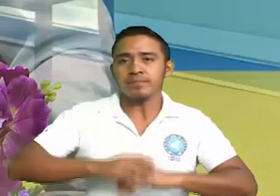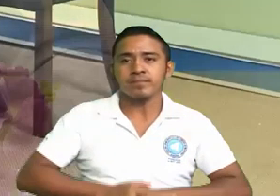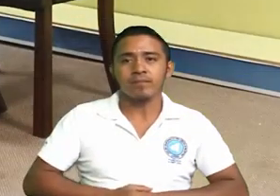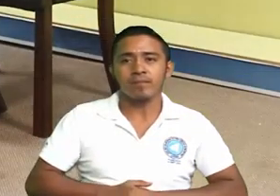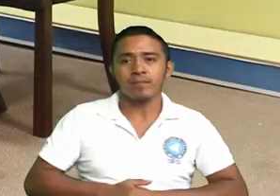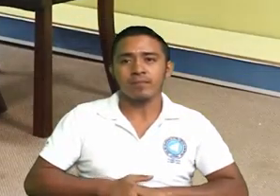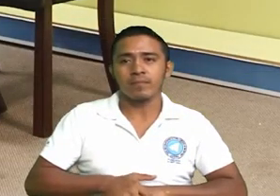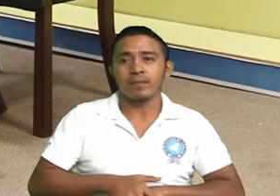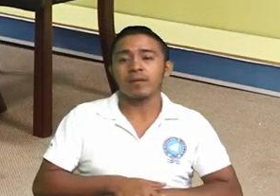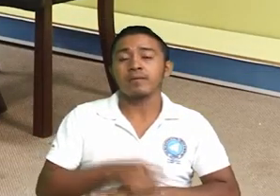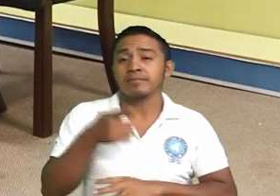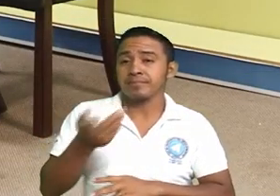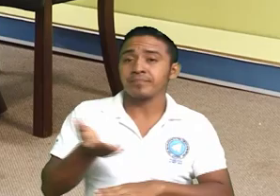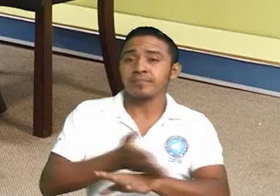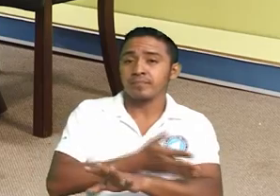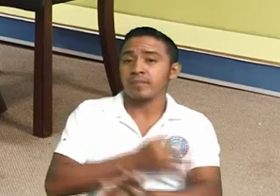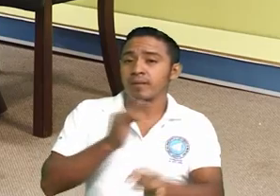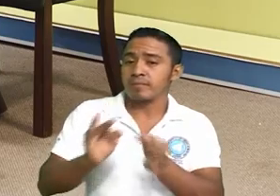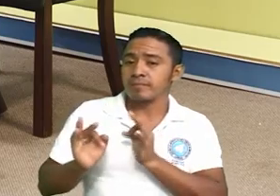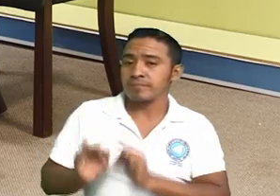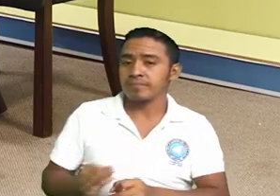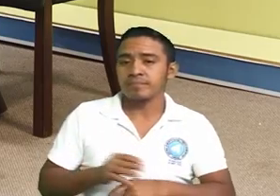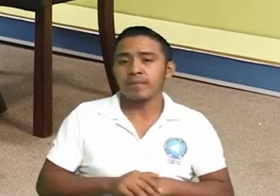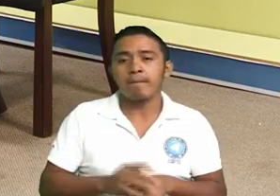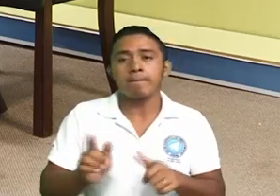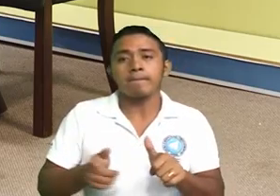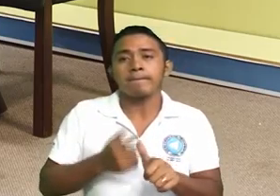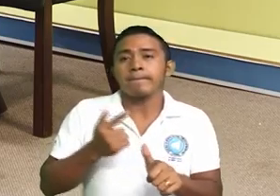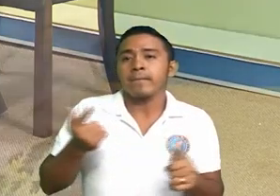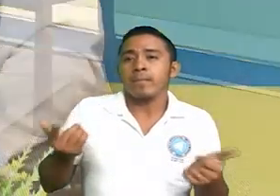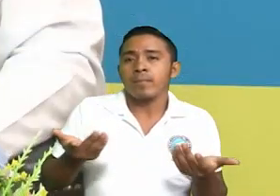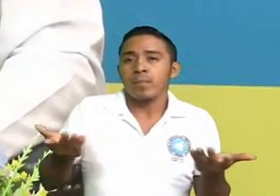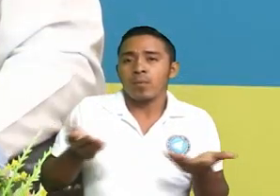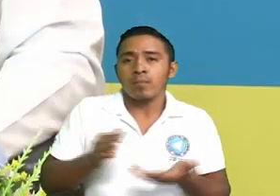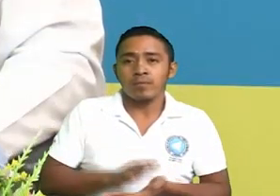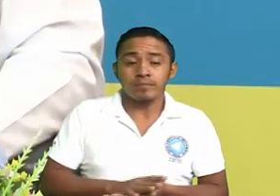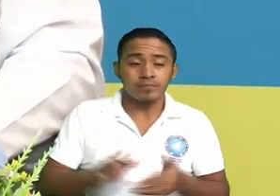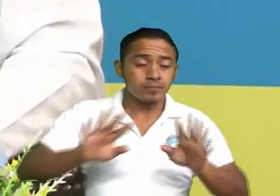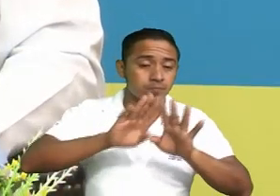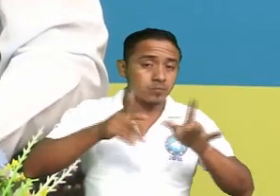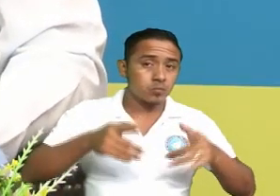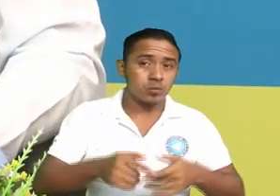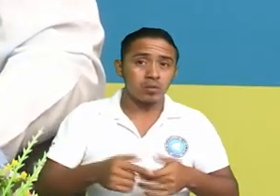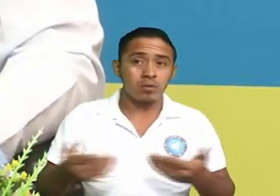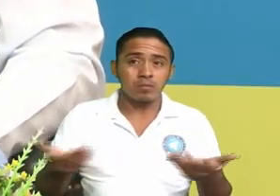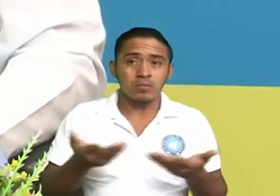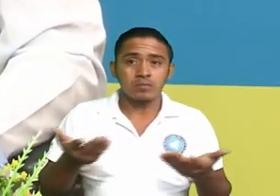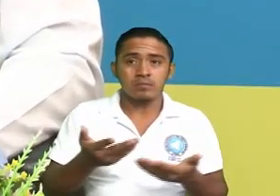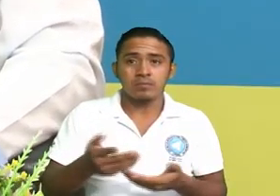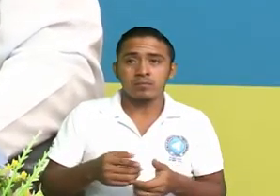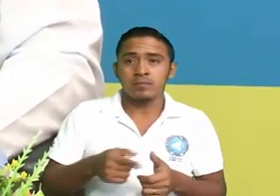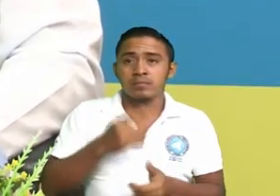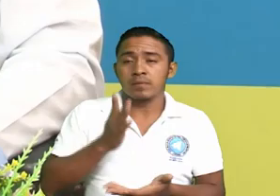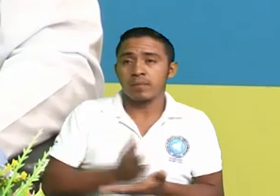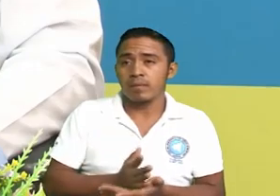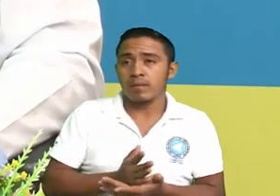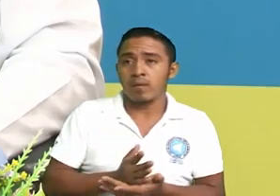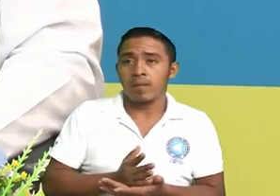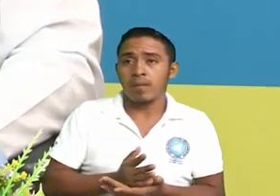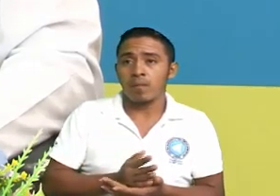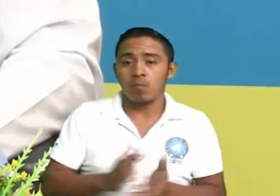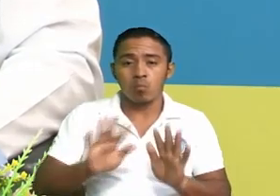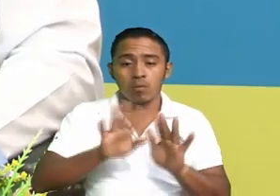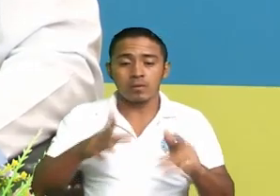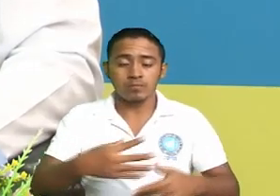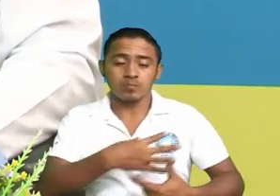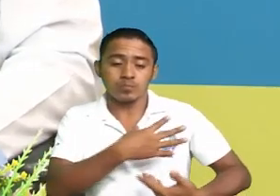Okay. ¿Cuáles son los principales temores de esas madres que van a ser madres por primera vez?